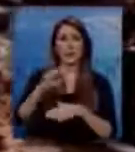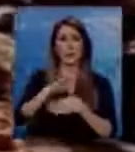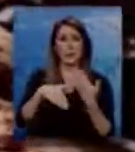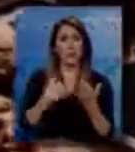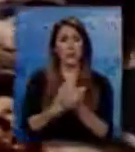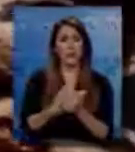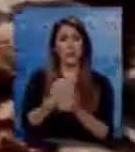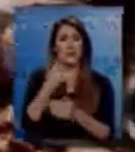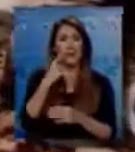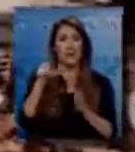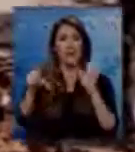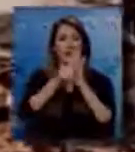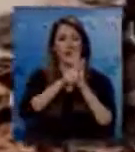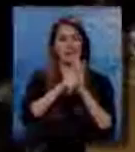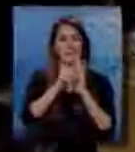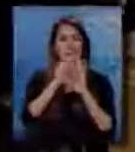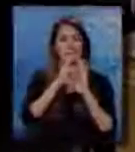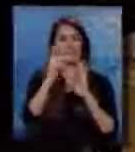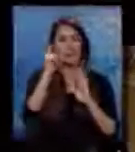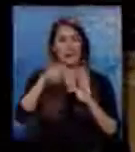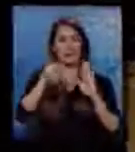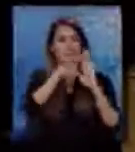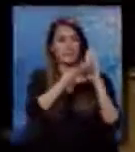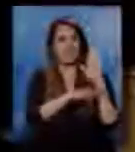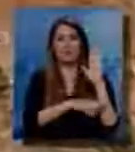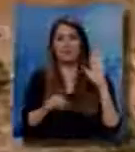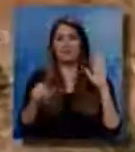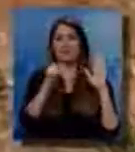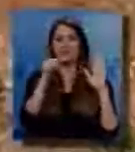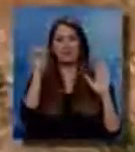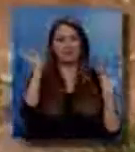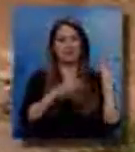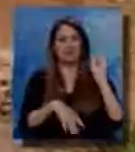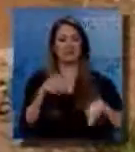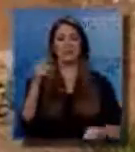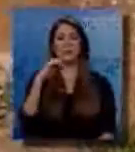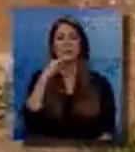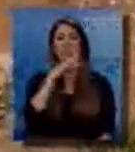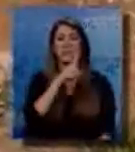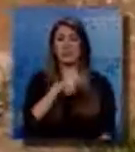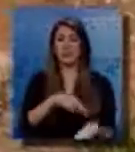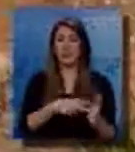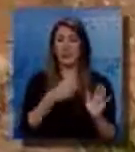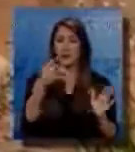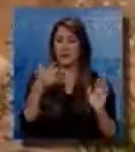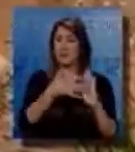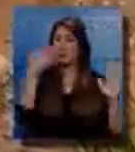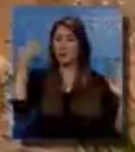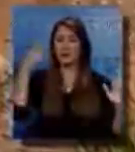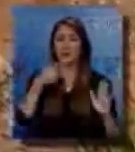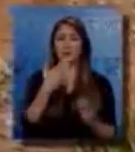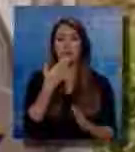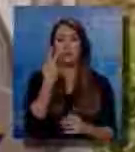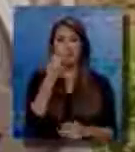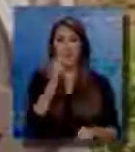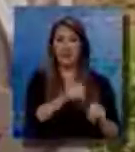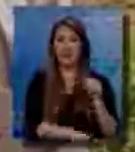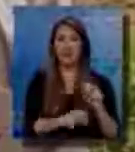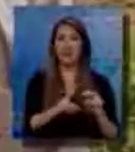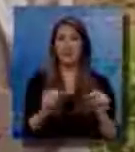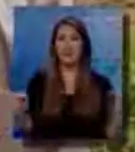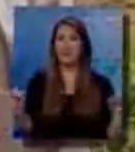ambiental establecidas en la concesión no se respetaban. El impacto ecológico que sufría el área era evidente.